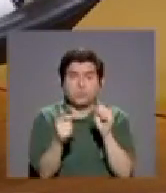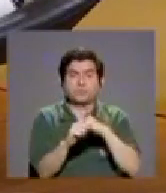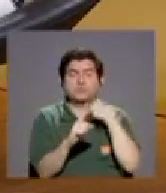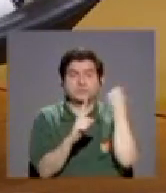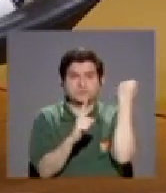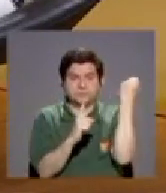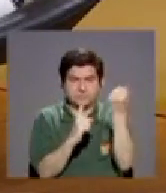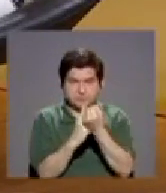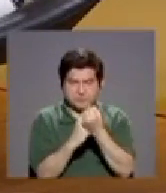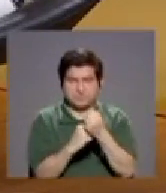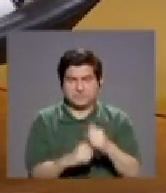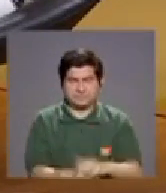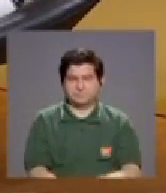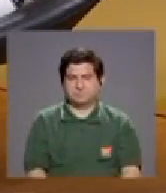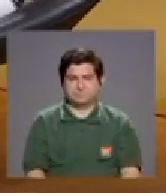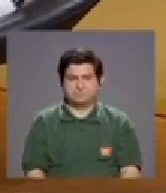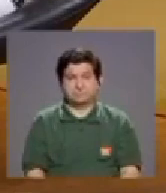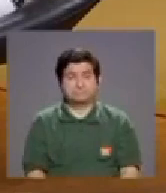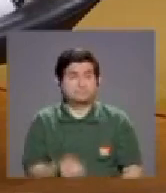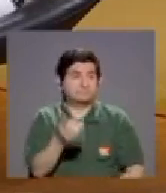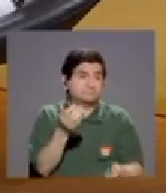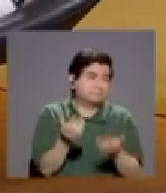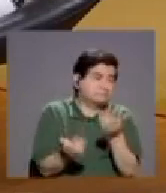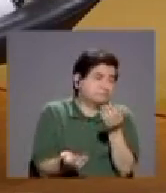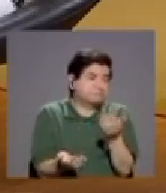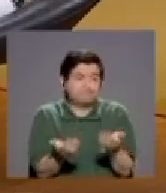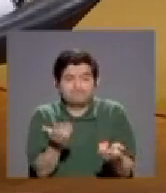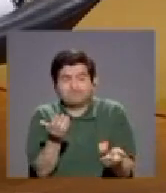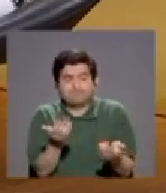sociedad que